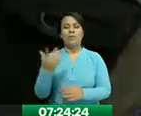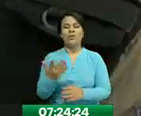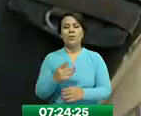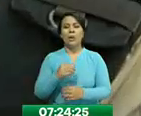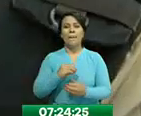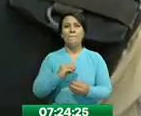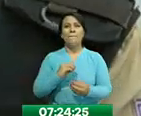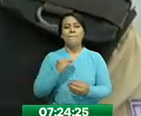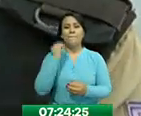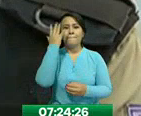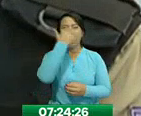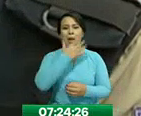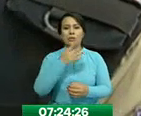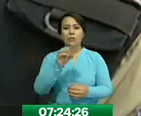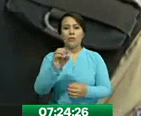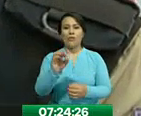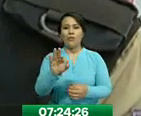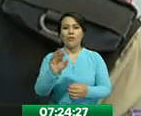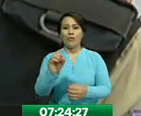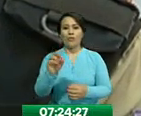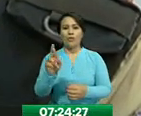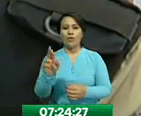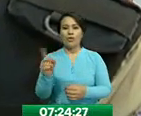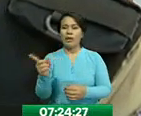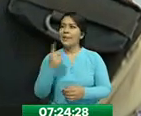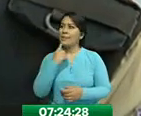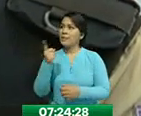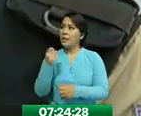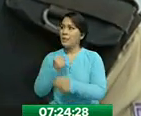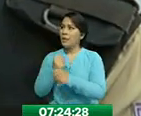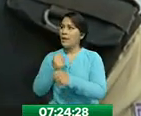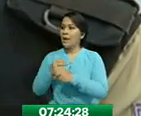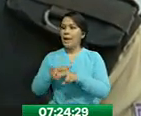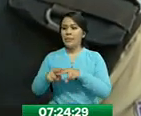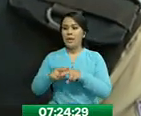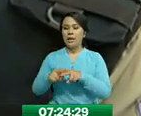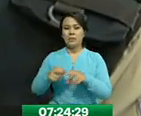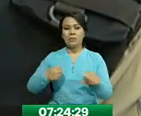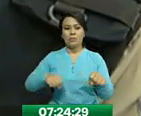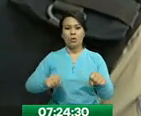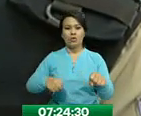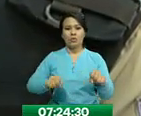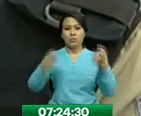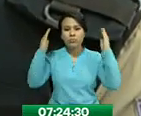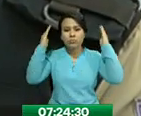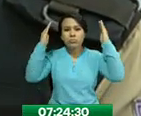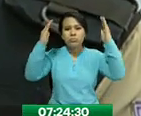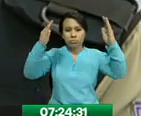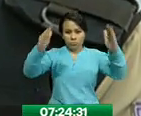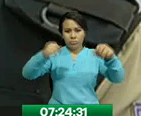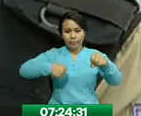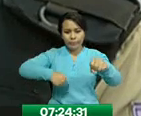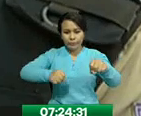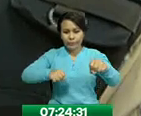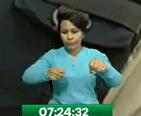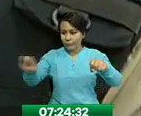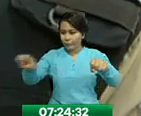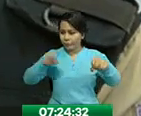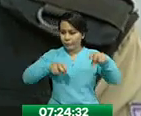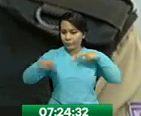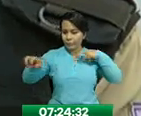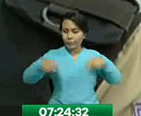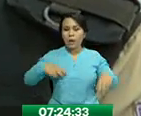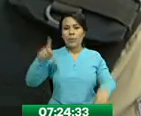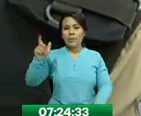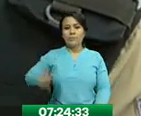El ciudadano nos manifestó de que él trabaja como taximoto y había tomado a